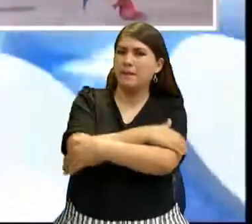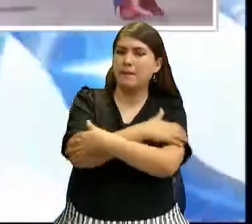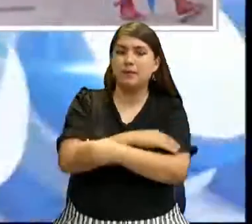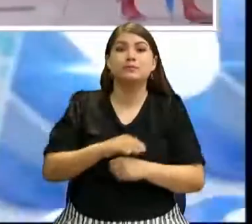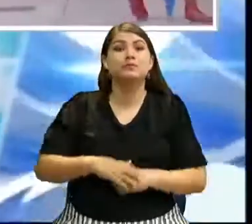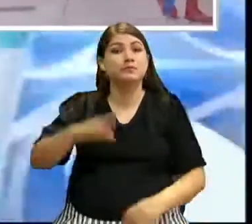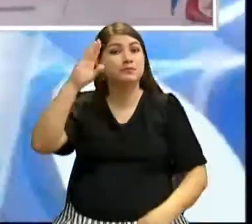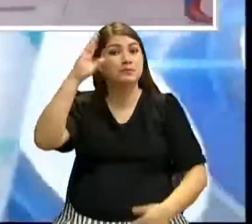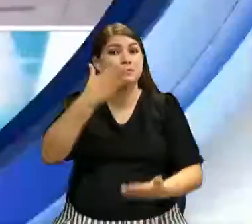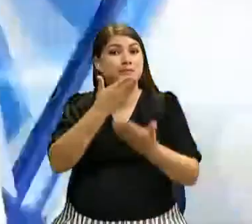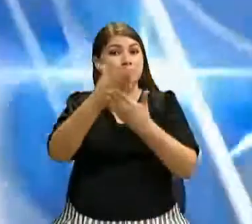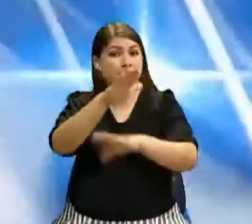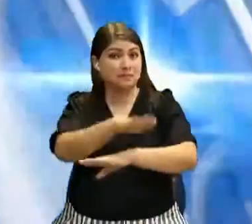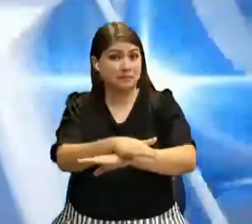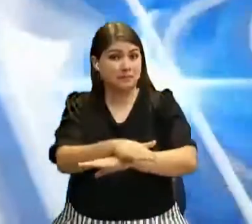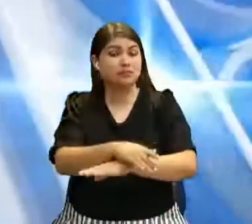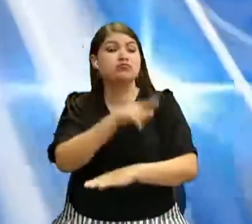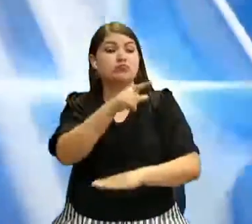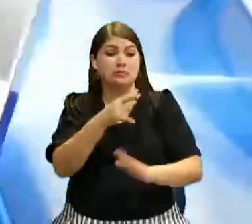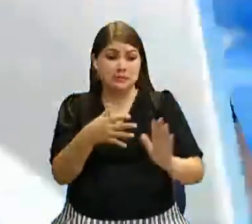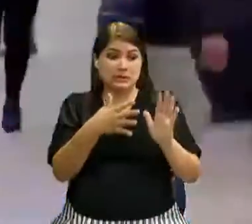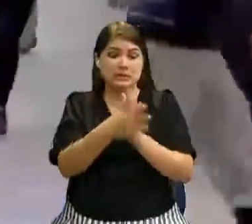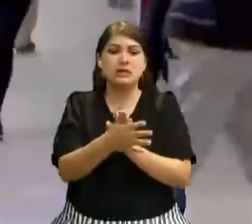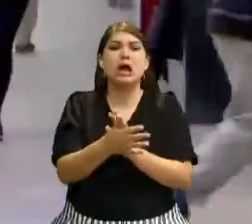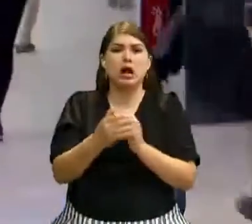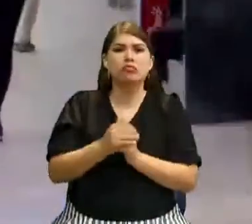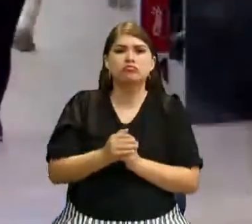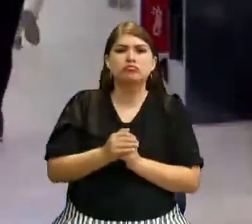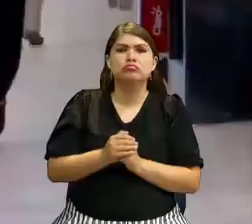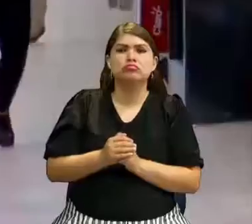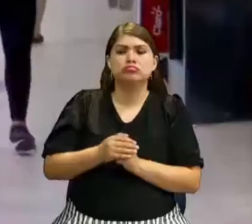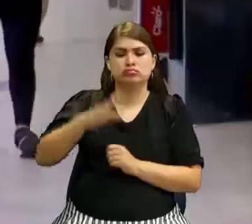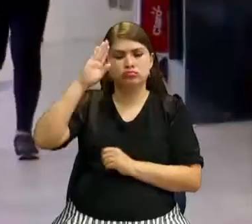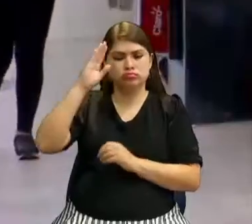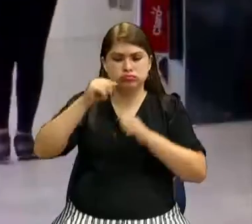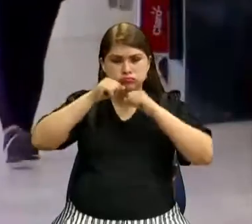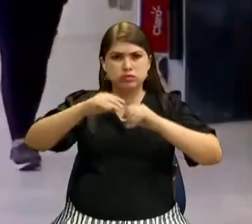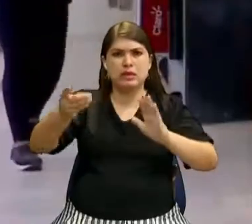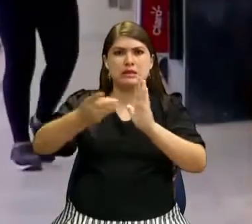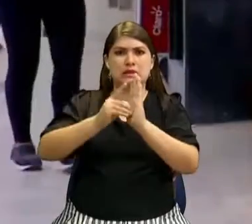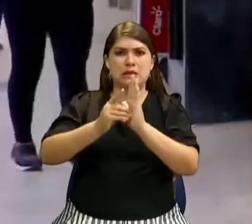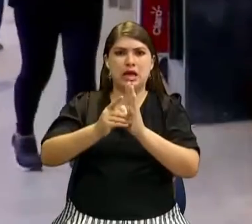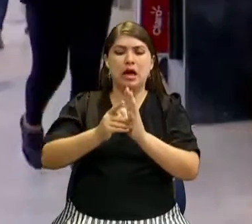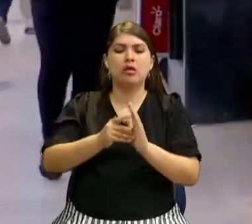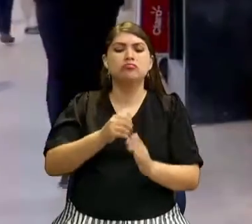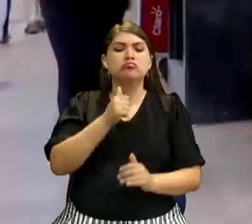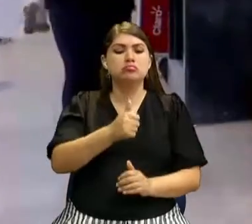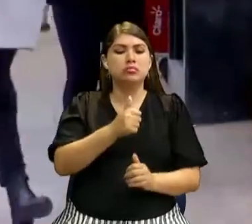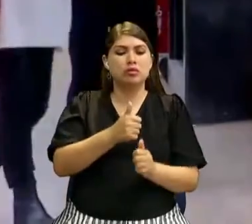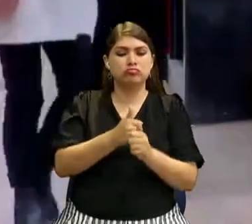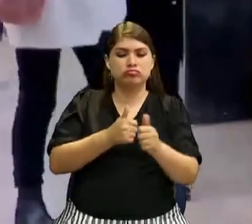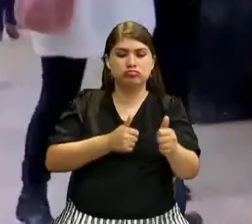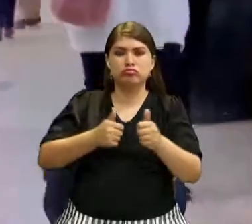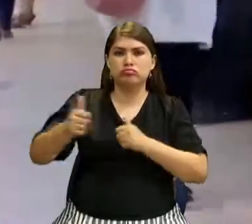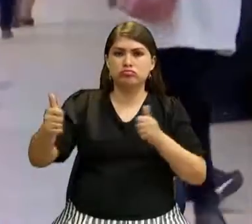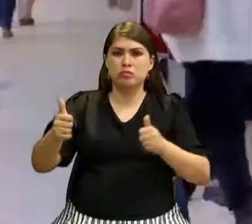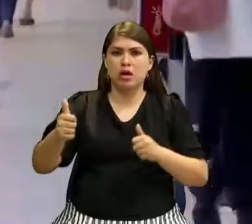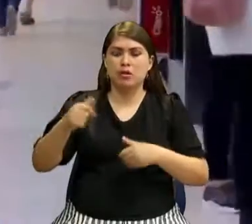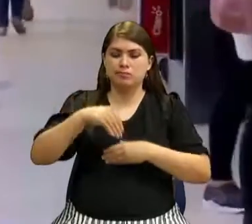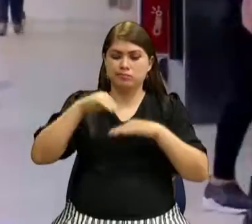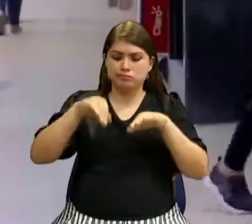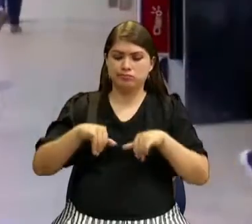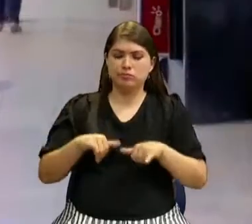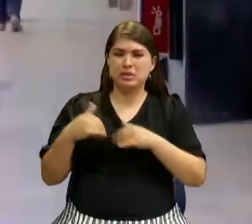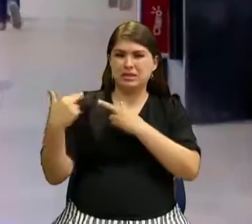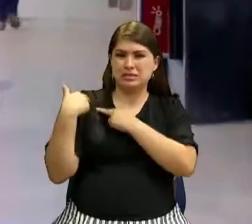Hola, ¿qué tal? Buenas tardes. Así como usted lo indica, las autoridades expidieron el decreto del aislamiento selectivo y distanciamiento individual